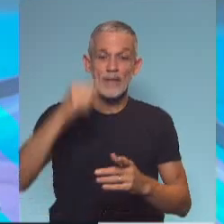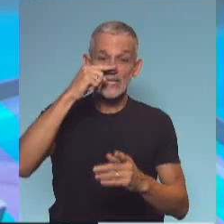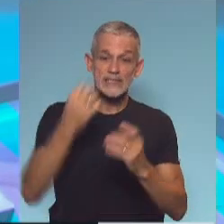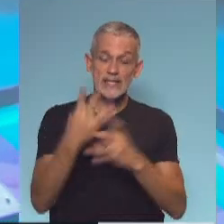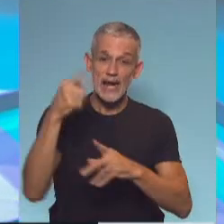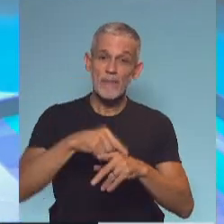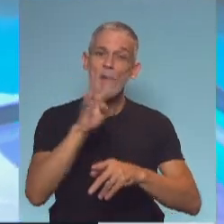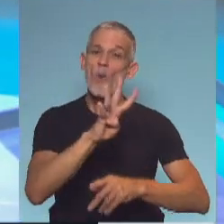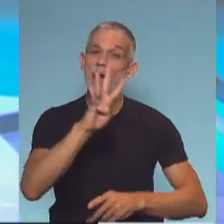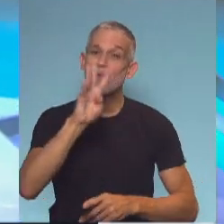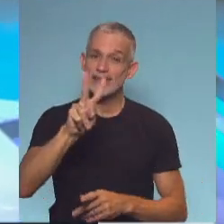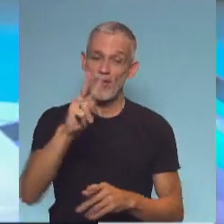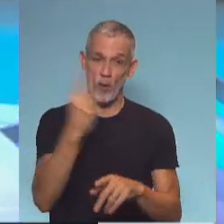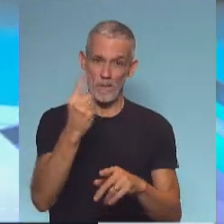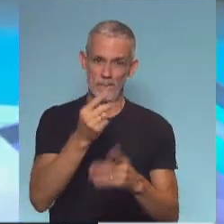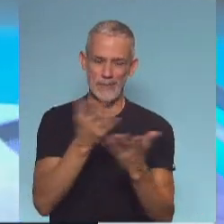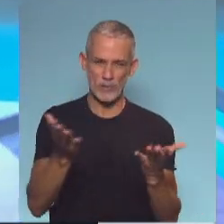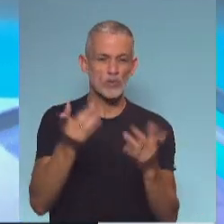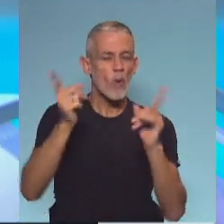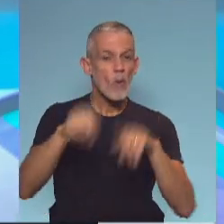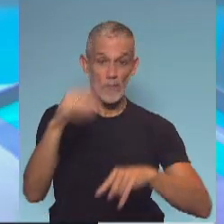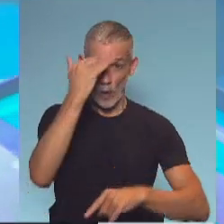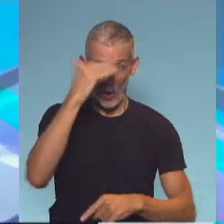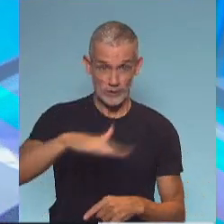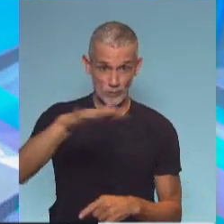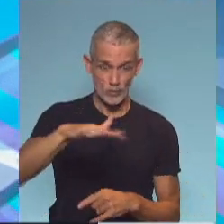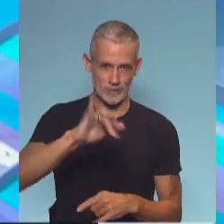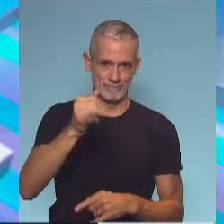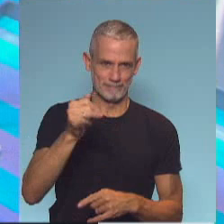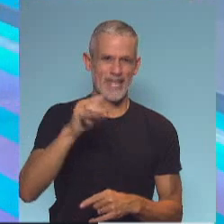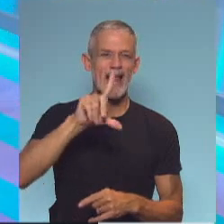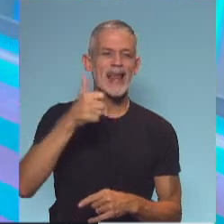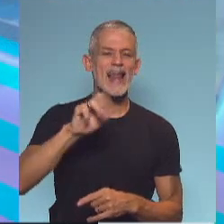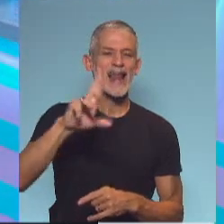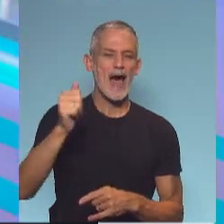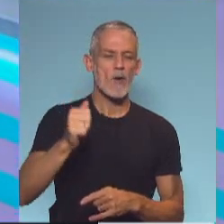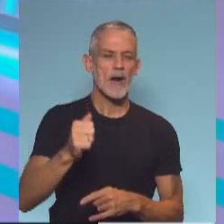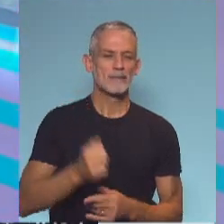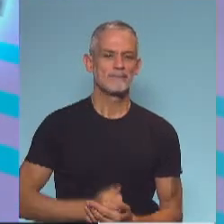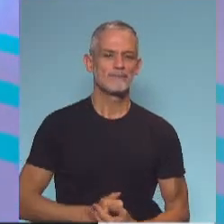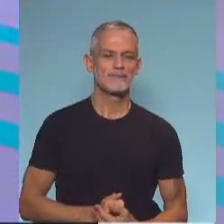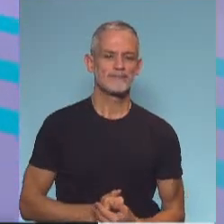De la mañana, 42 minutos en todo el país. ¿Volvemos a Constitución? Claro que sí. Laura Mayocchi nuevamente en el aire.